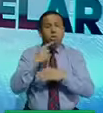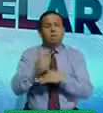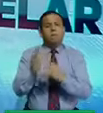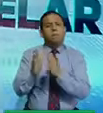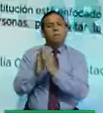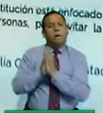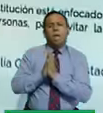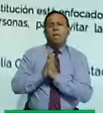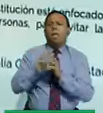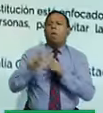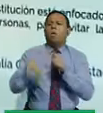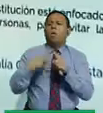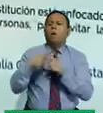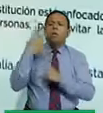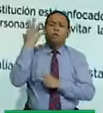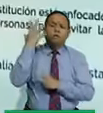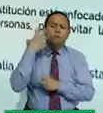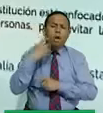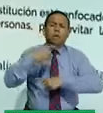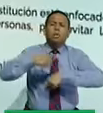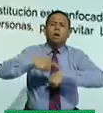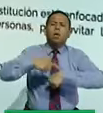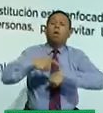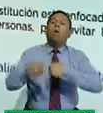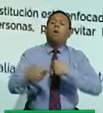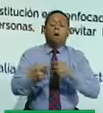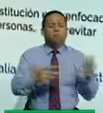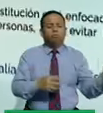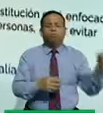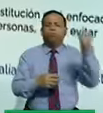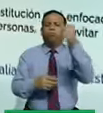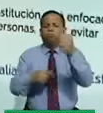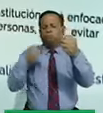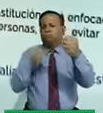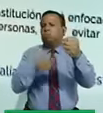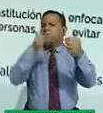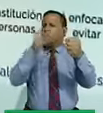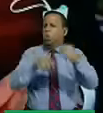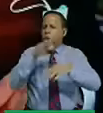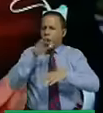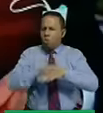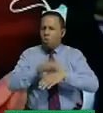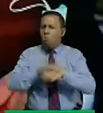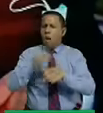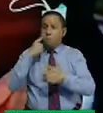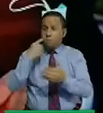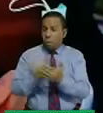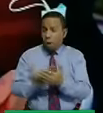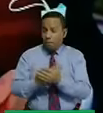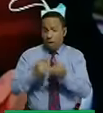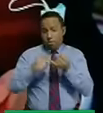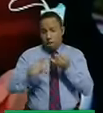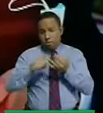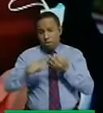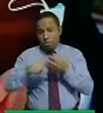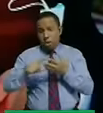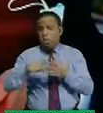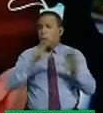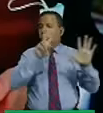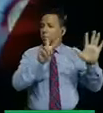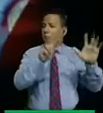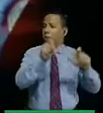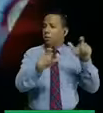y hora para formular cargos por el delito de delincuencia organizada dentro del caso Encuentro contra 7